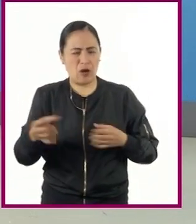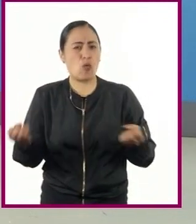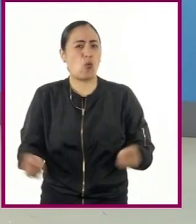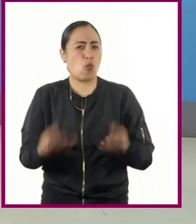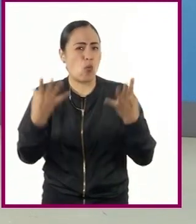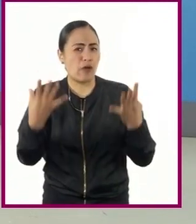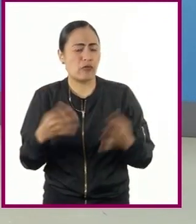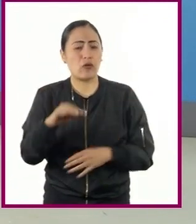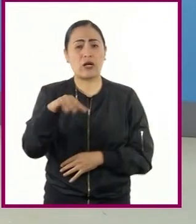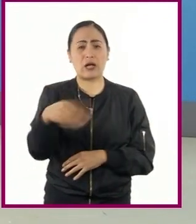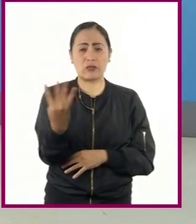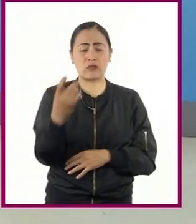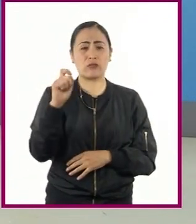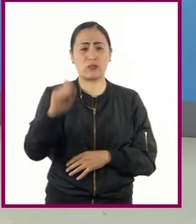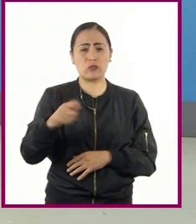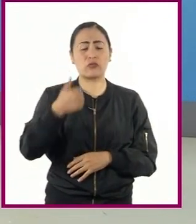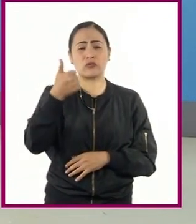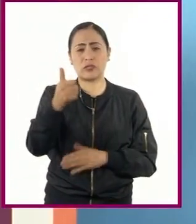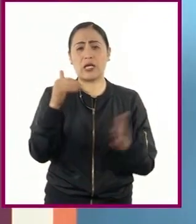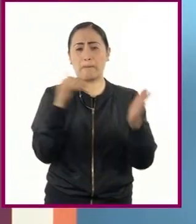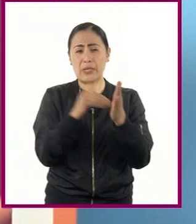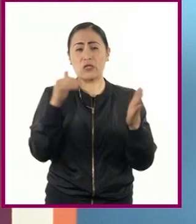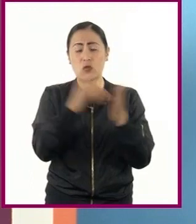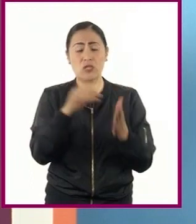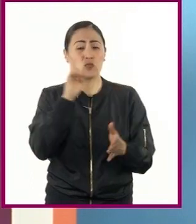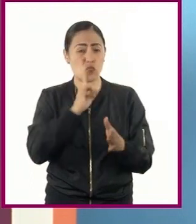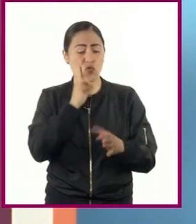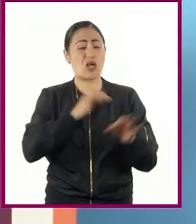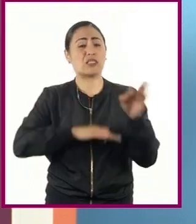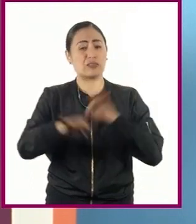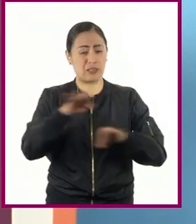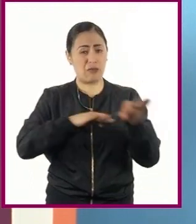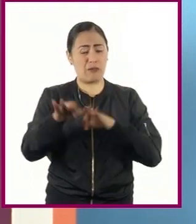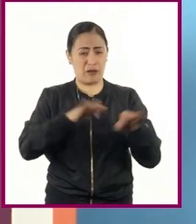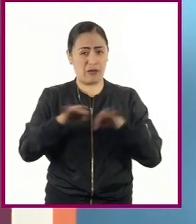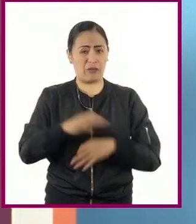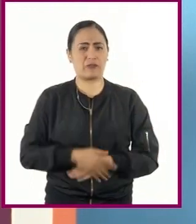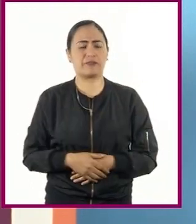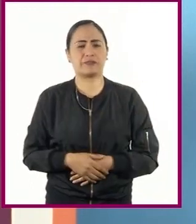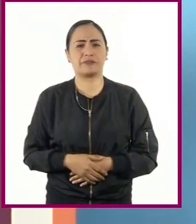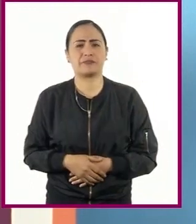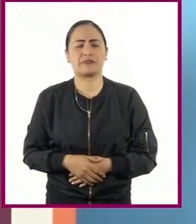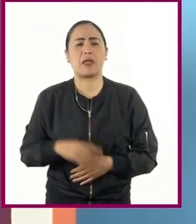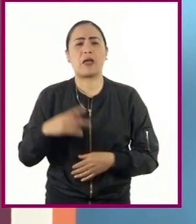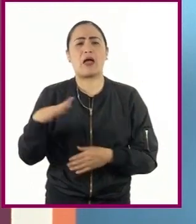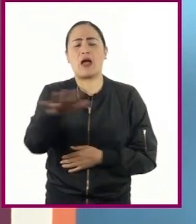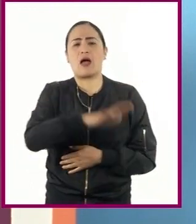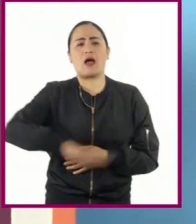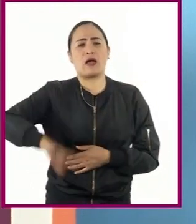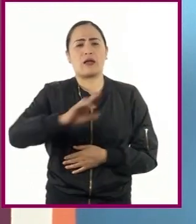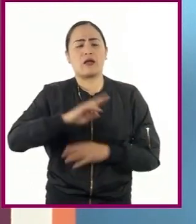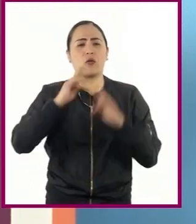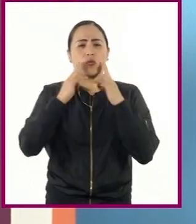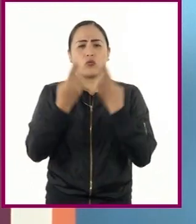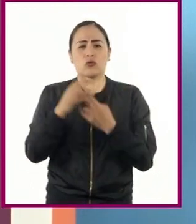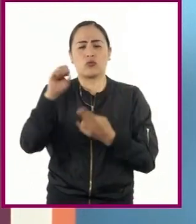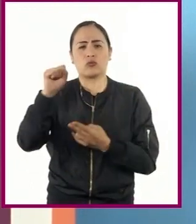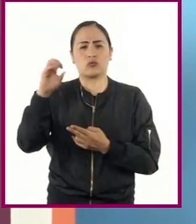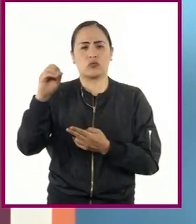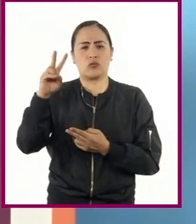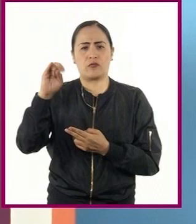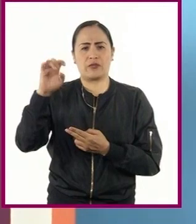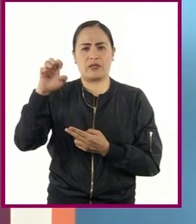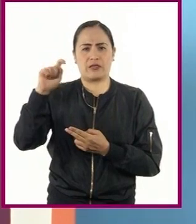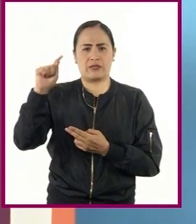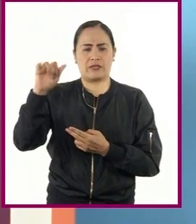a 14.6 millones. En la Unión Soviética, al finalizar la guerra, más de la mitad de la fuerza